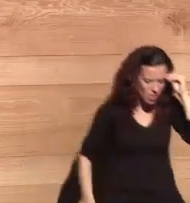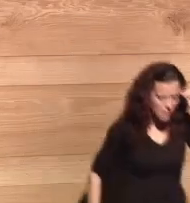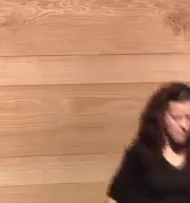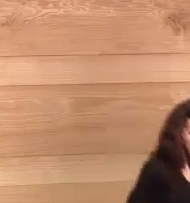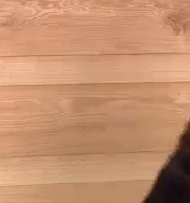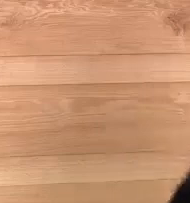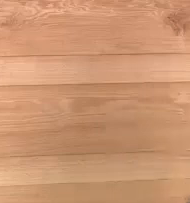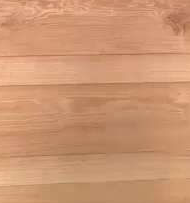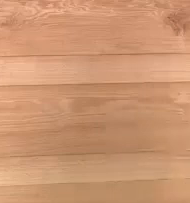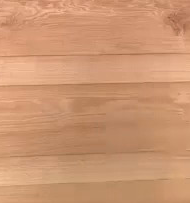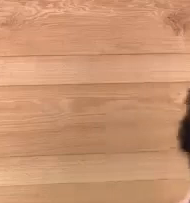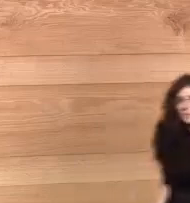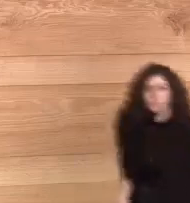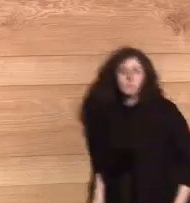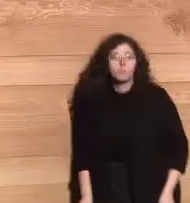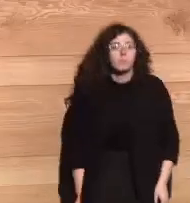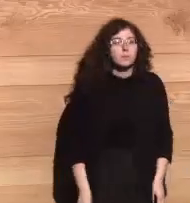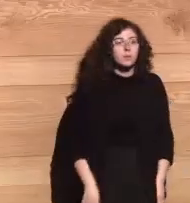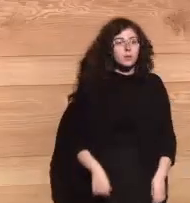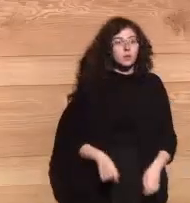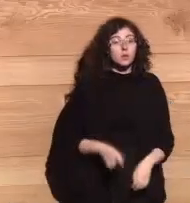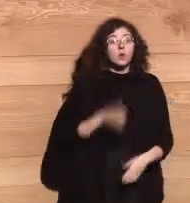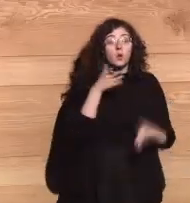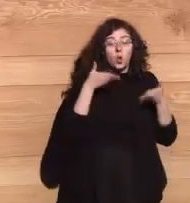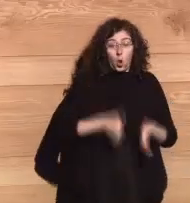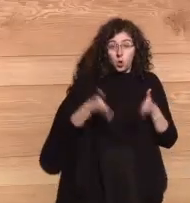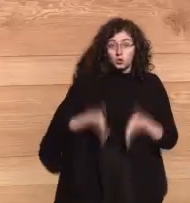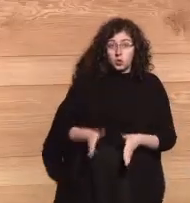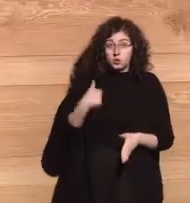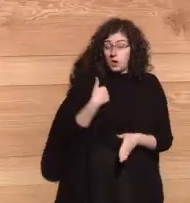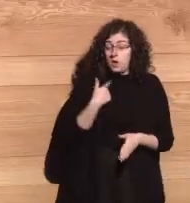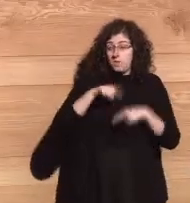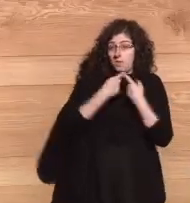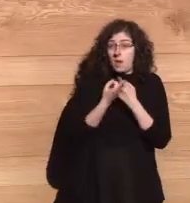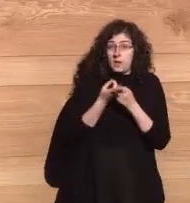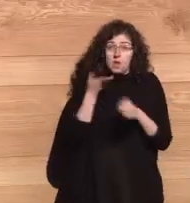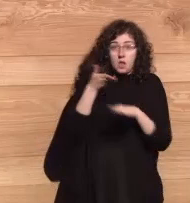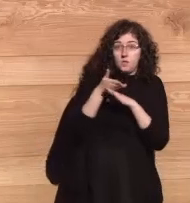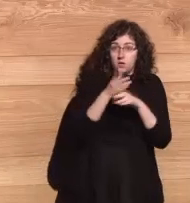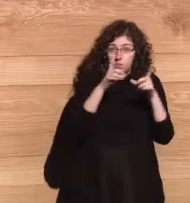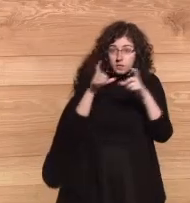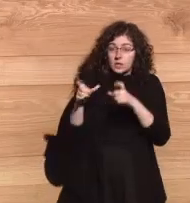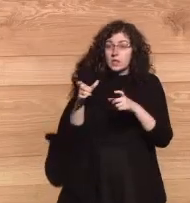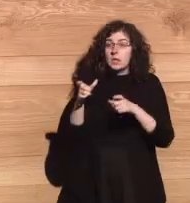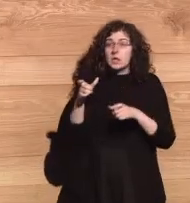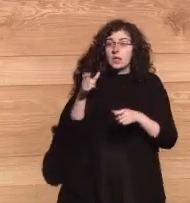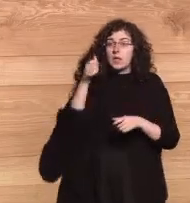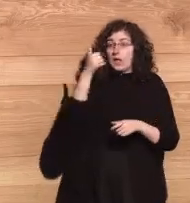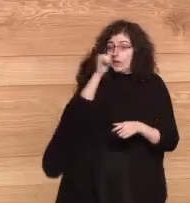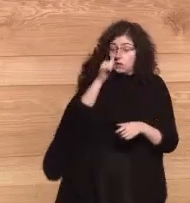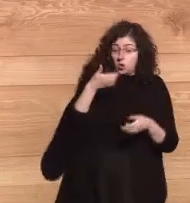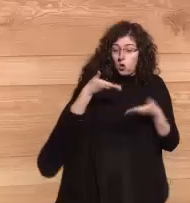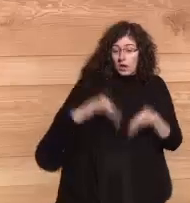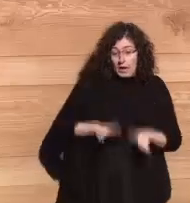Sus hijos iban a crecer, a la familia que yo estaba fotografiando, el chico tenía 2 hijos